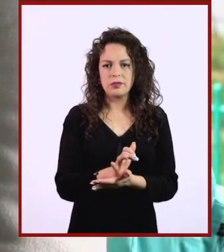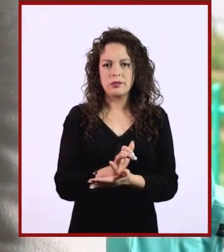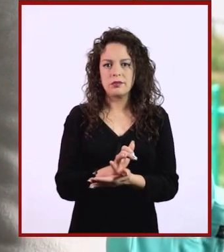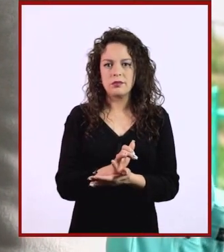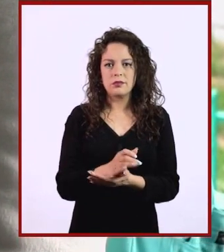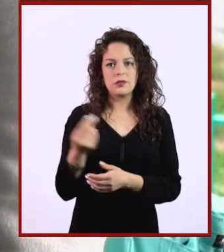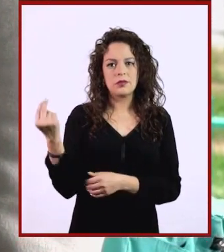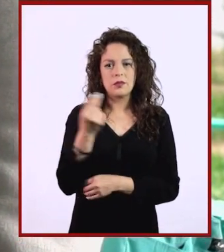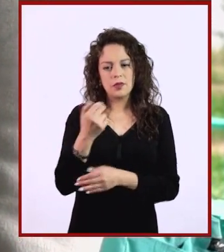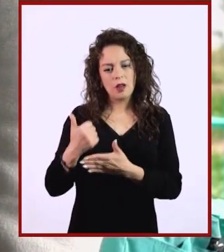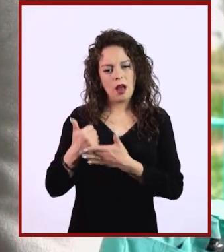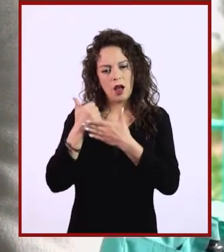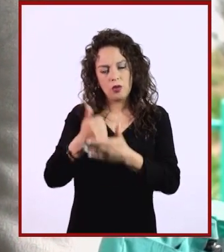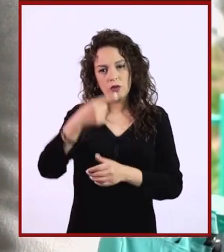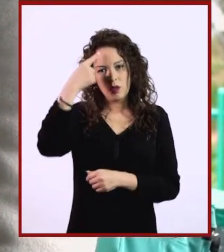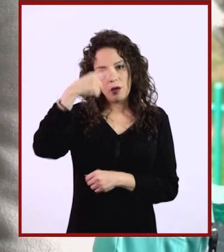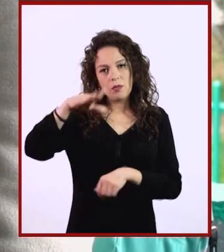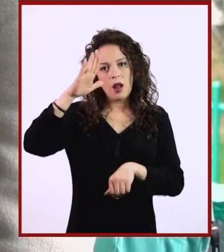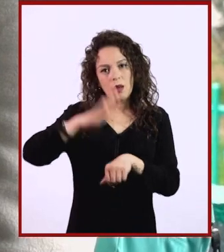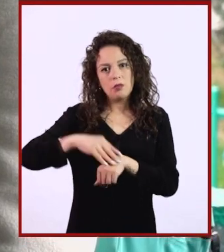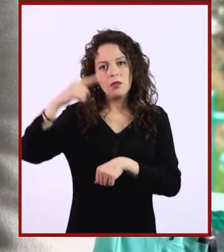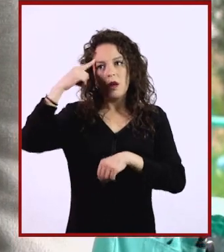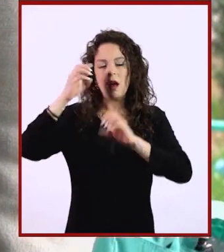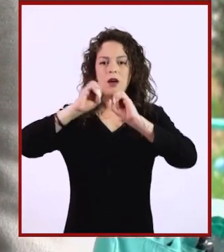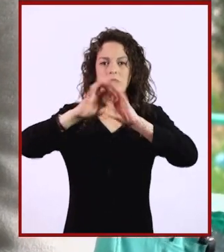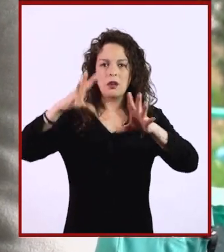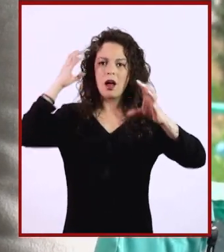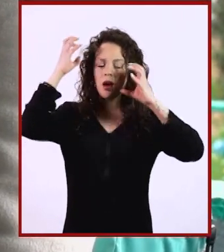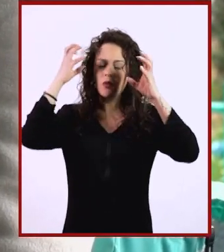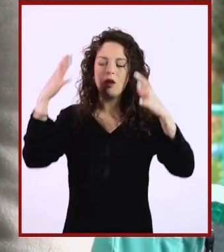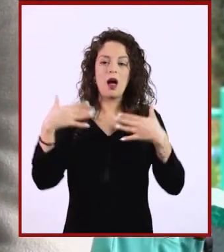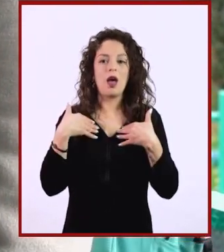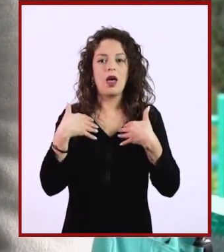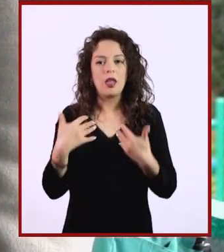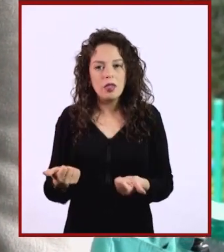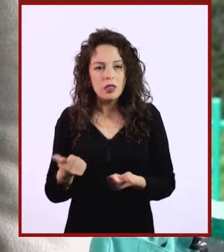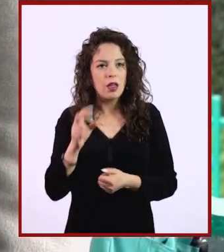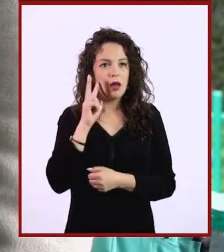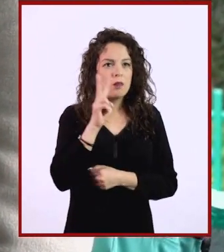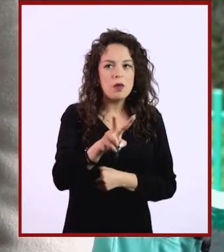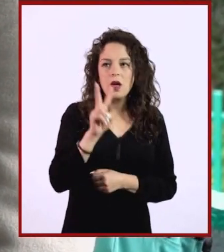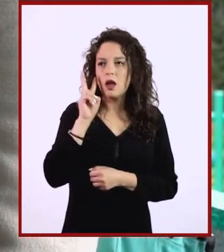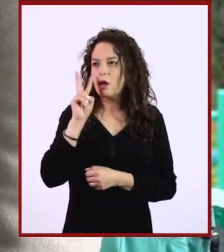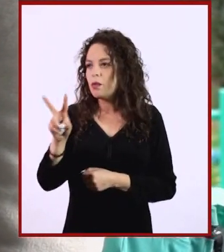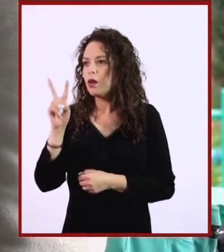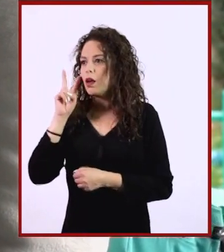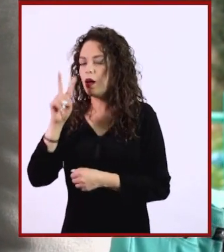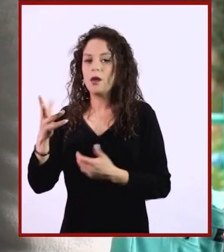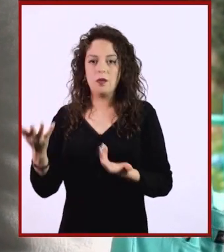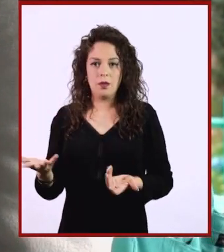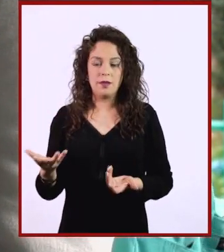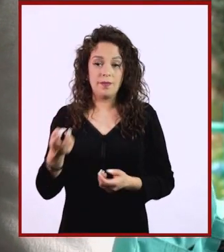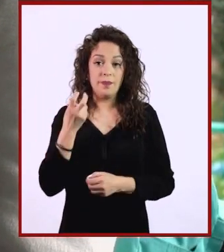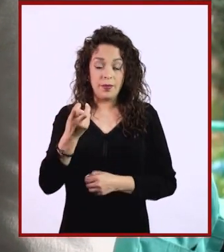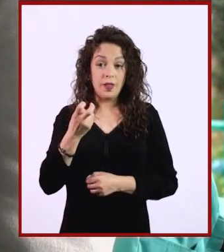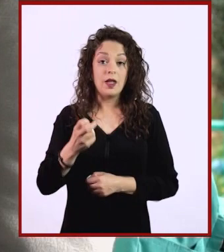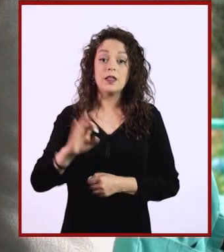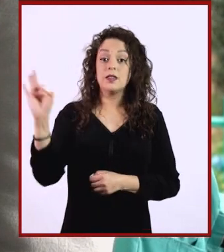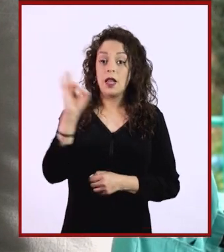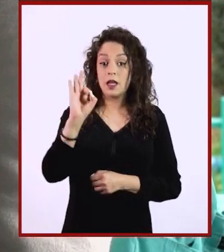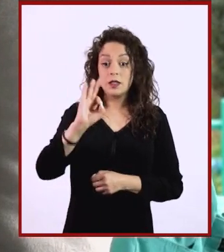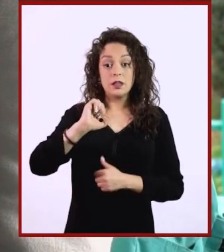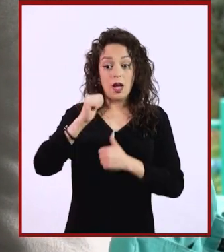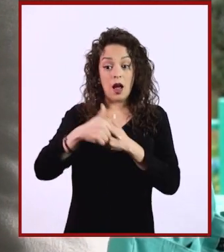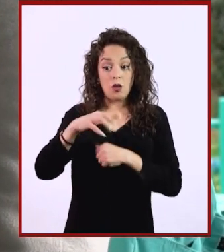ser más críticos, ¿no? Ujú. Entonces, nos podemos ir acercándonos si tenemos como algunas dudas